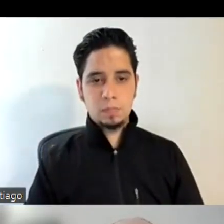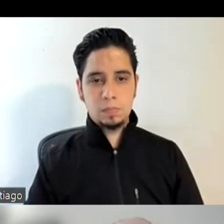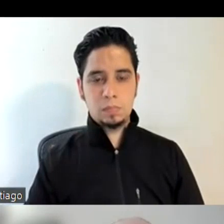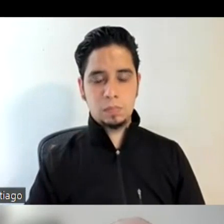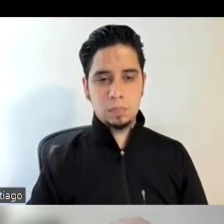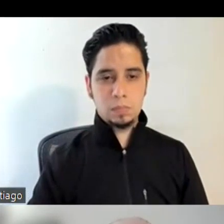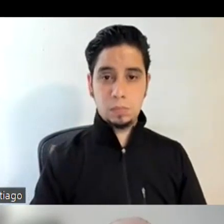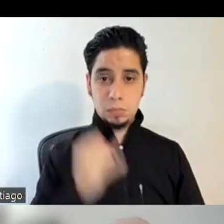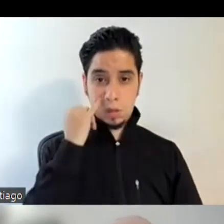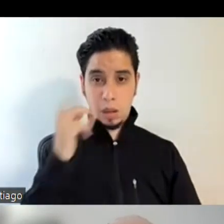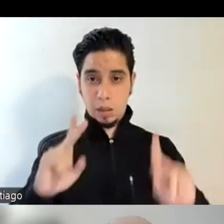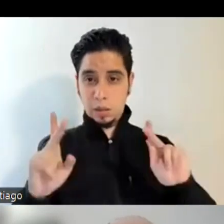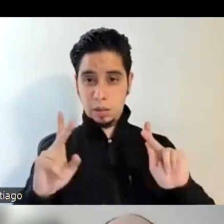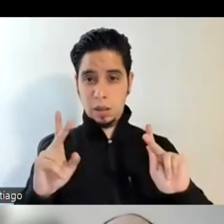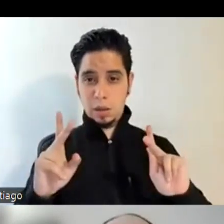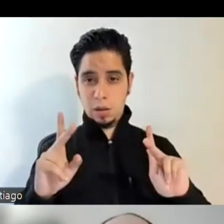el teatro?